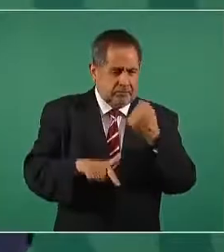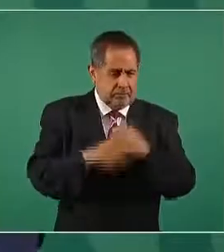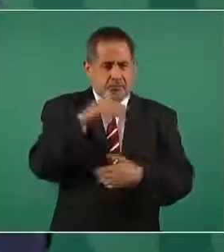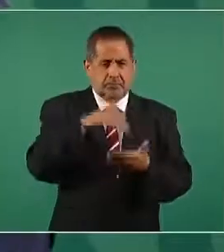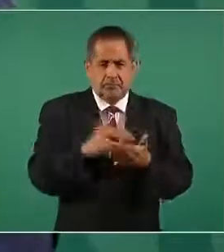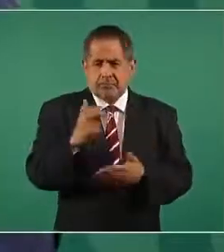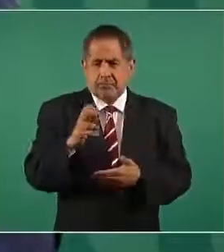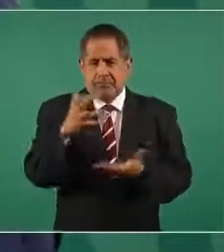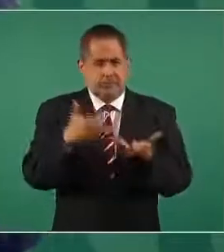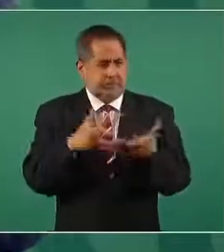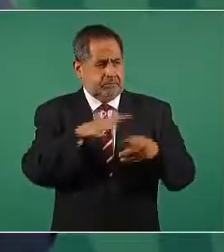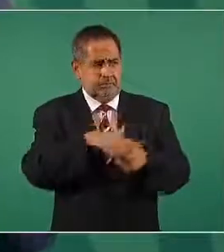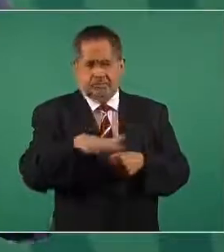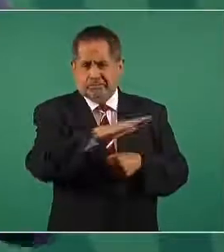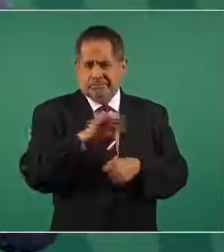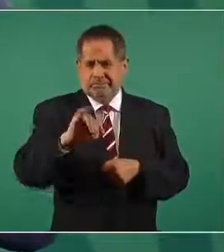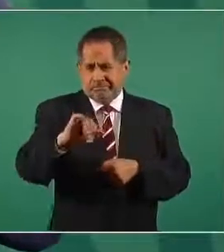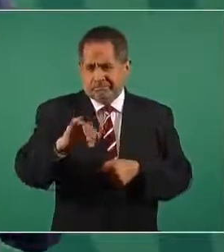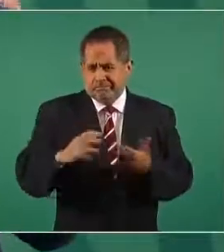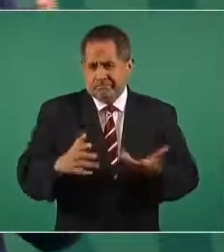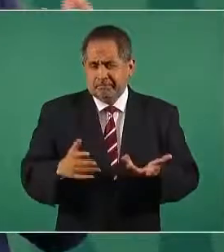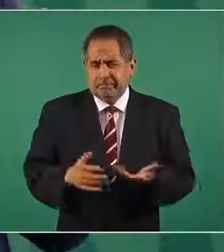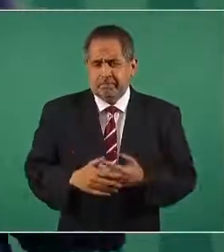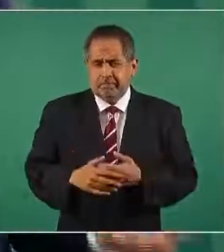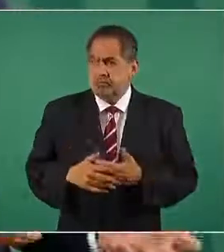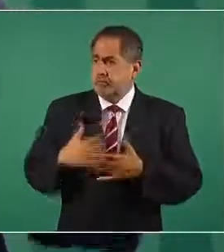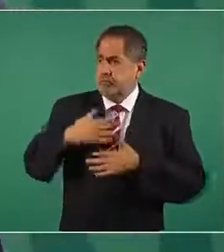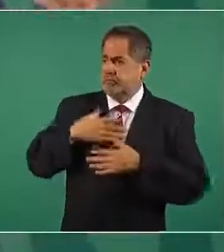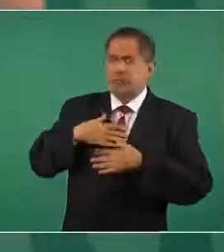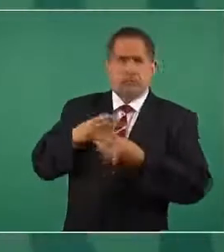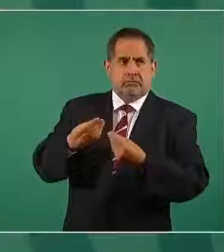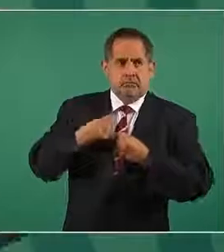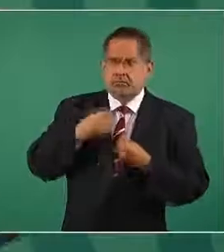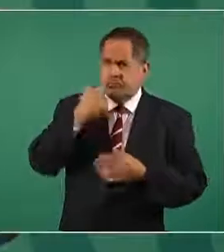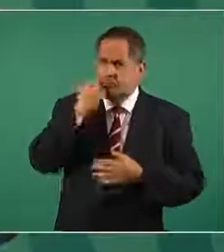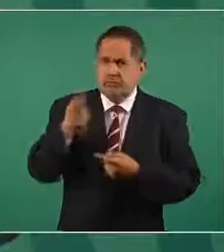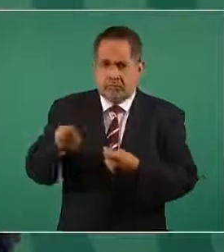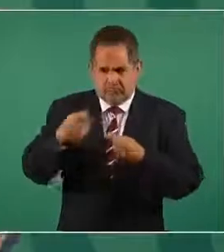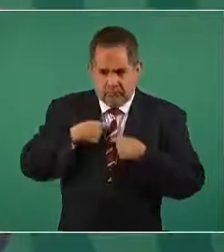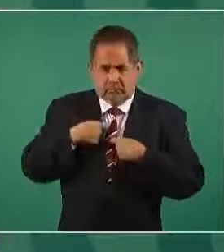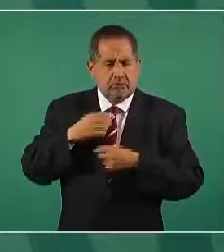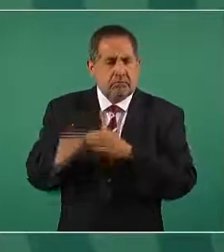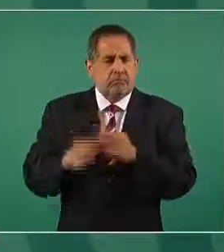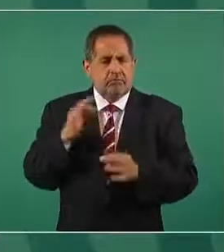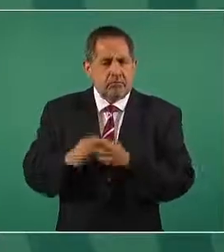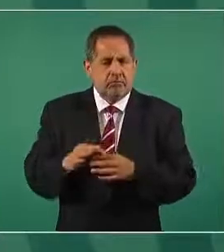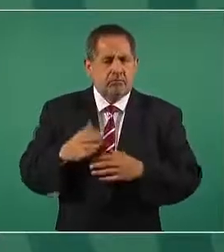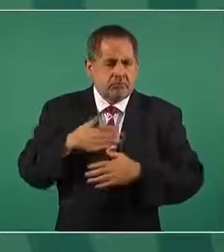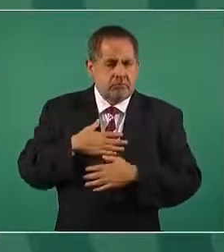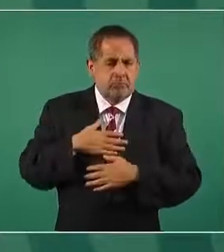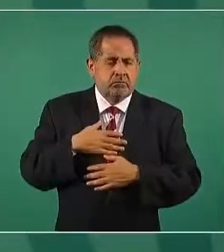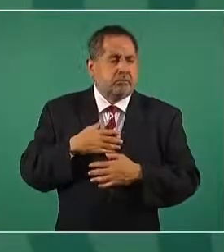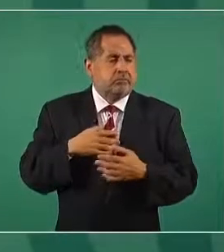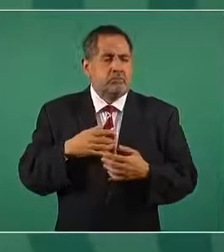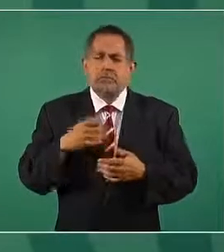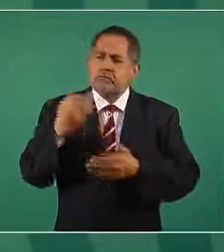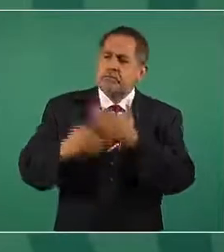hectáreas. Entonces, ellos dicen, queremos que nos devuelvan las